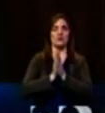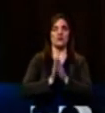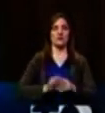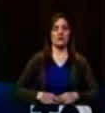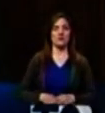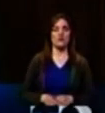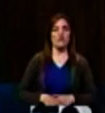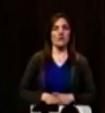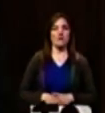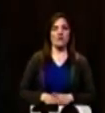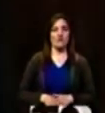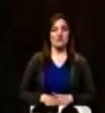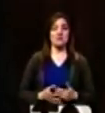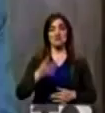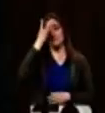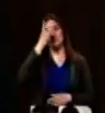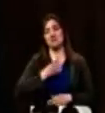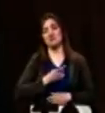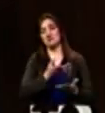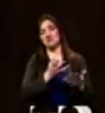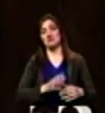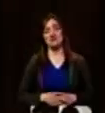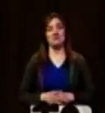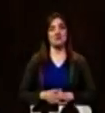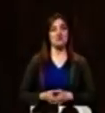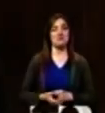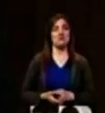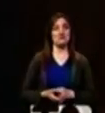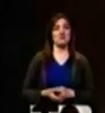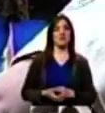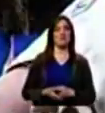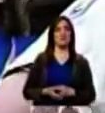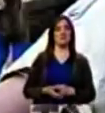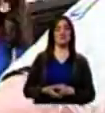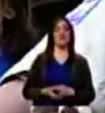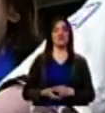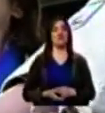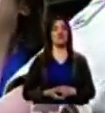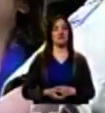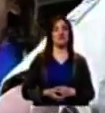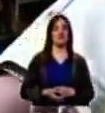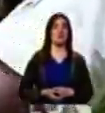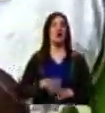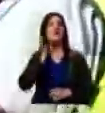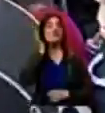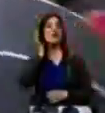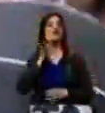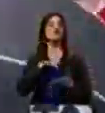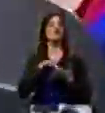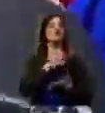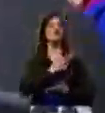la condición y categoría que ella lo desee. Puede ingresar en cualquier momento la señora Pic al Ecuador. Manuela Pig es una académica y